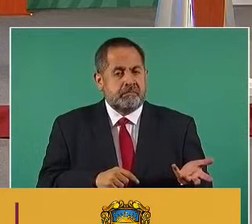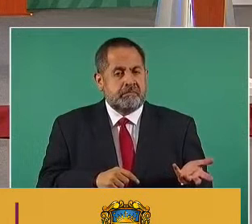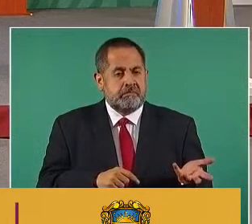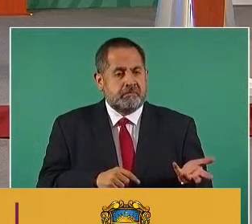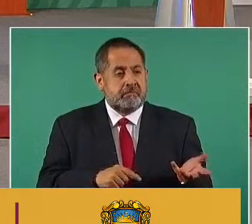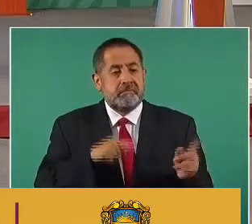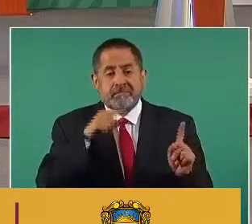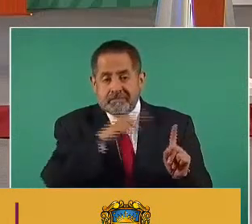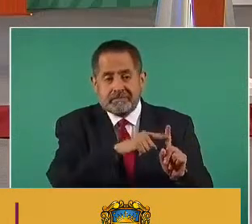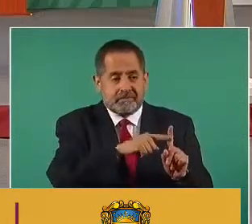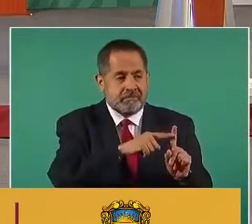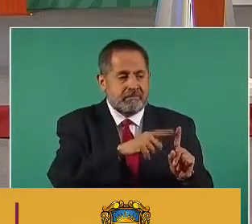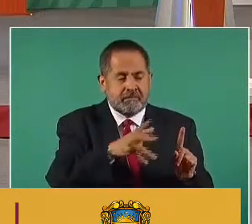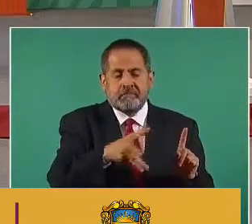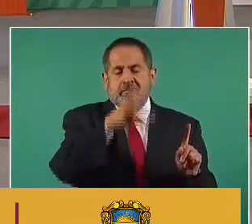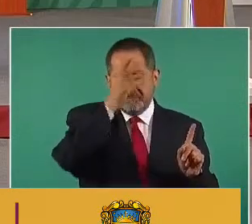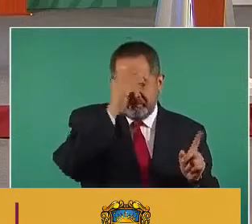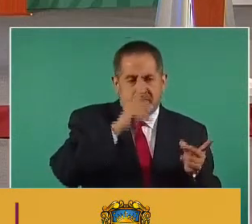alumno